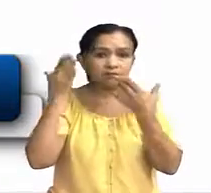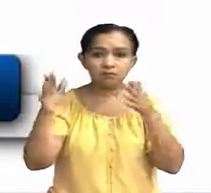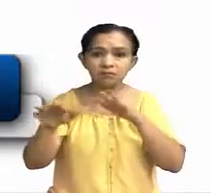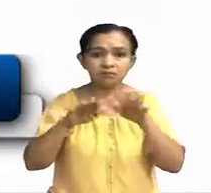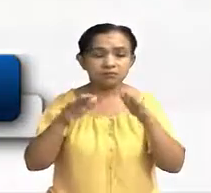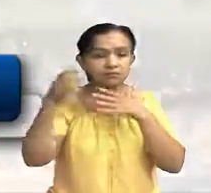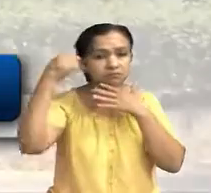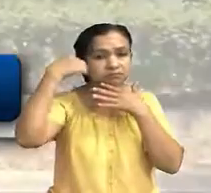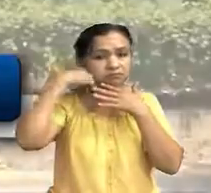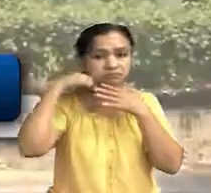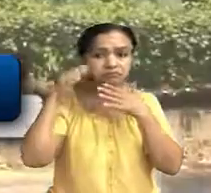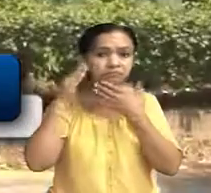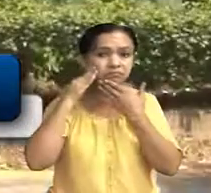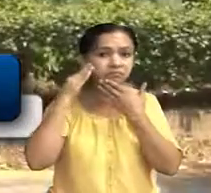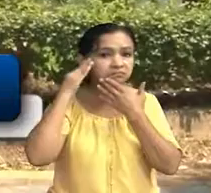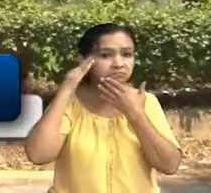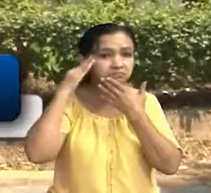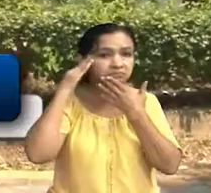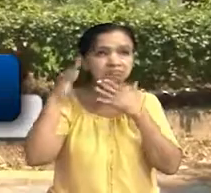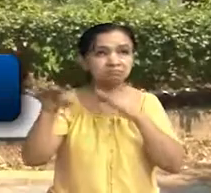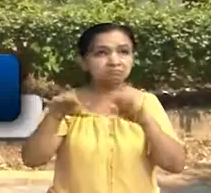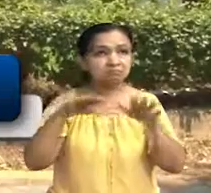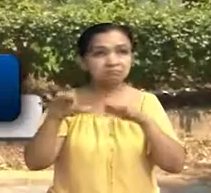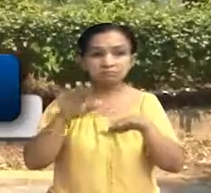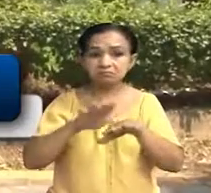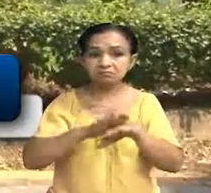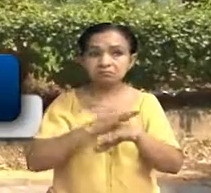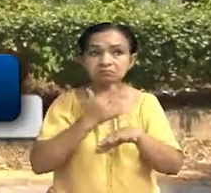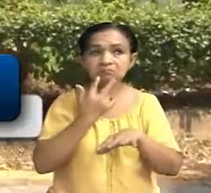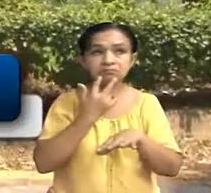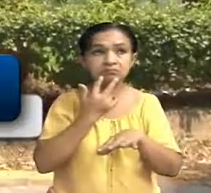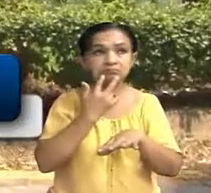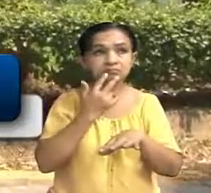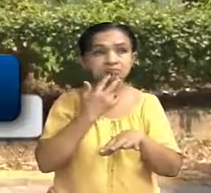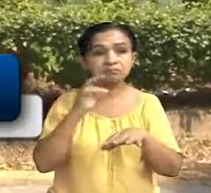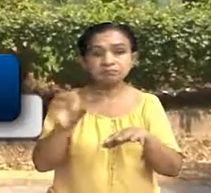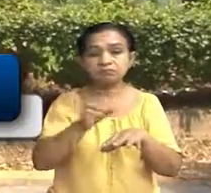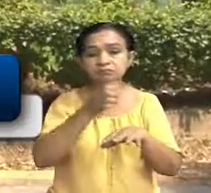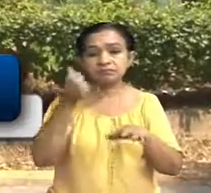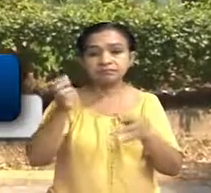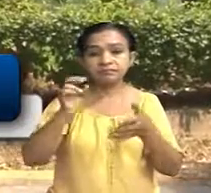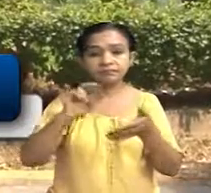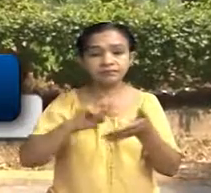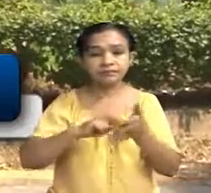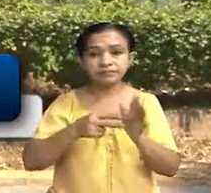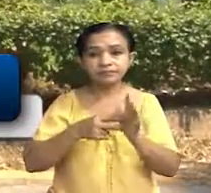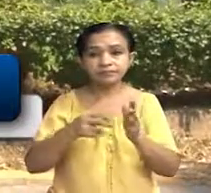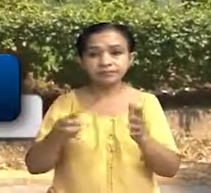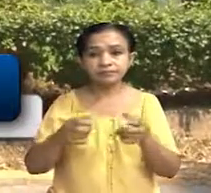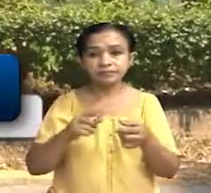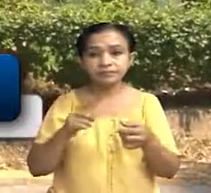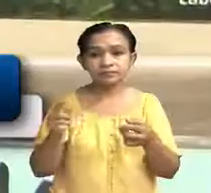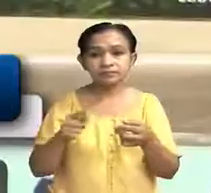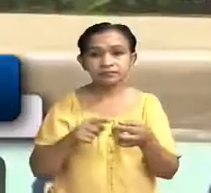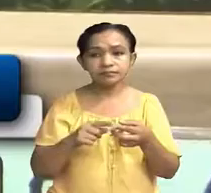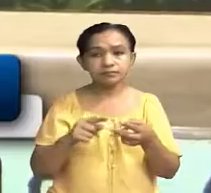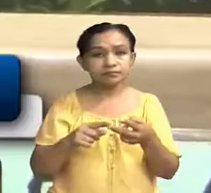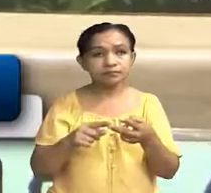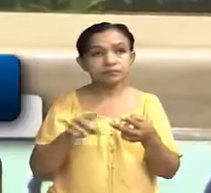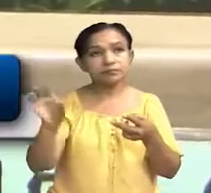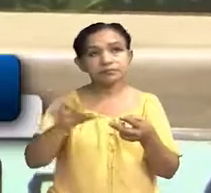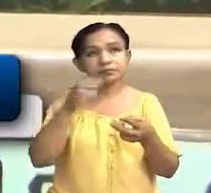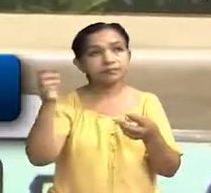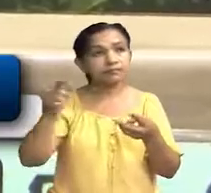como profunda, de los músculos faciales. Ajá. ¿La otra, cuál es el tipo de procedimiento que hay? El tipo